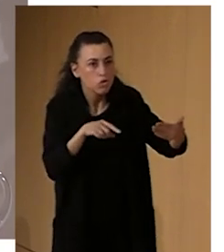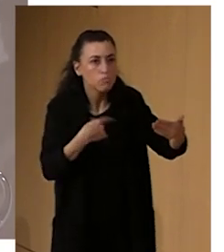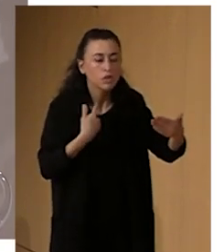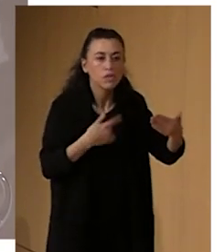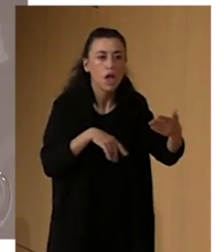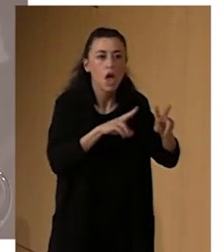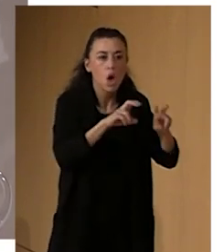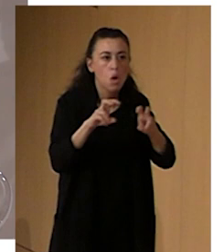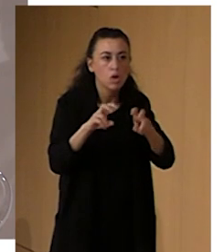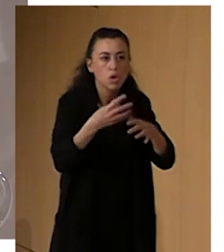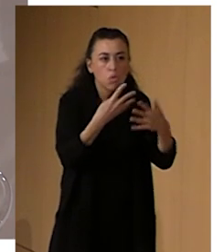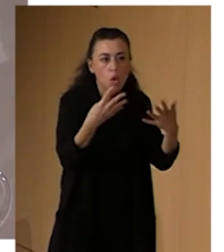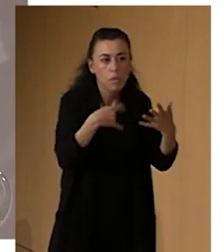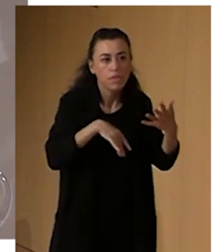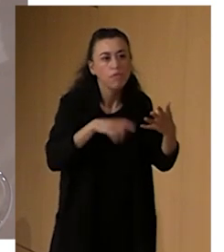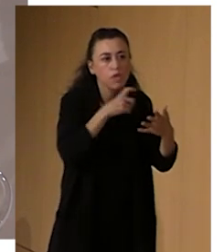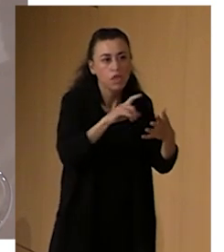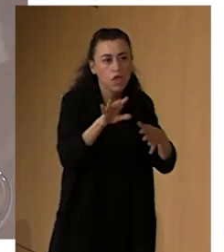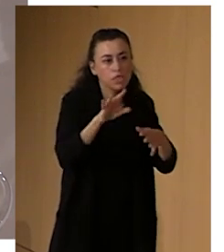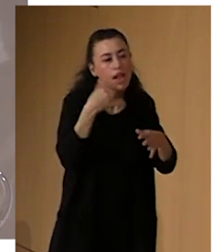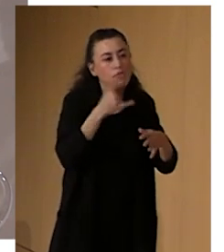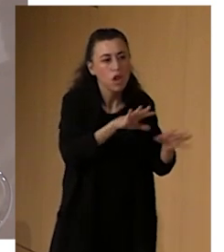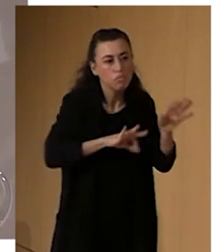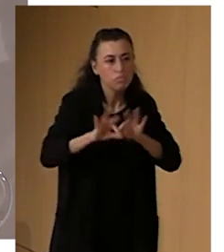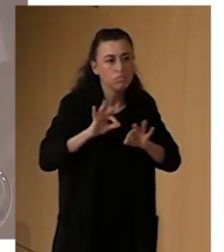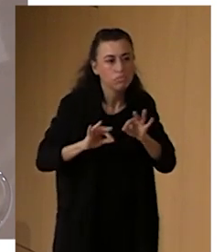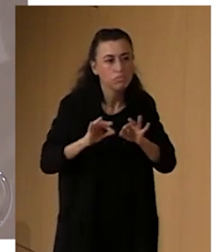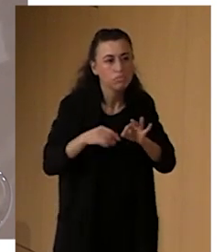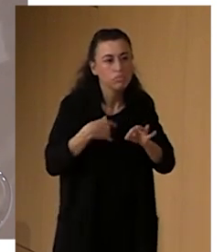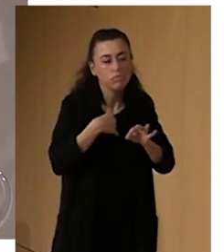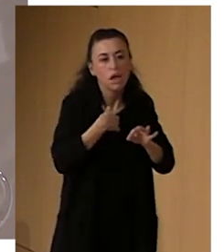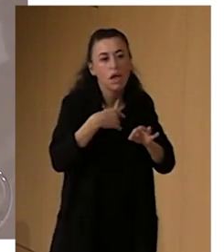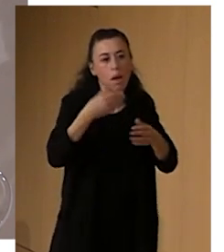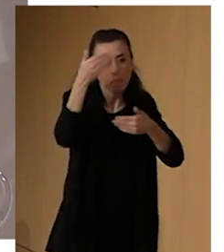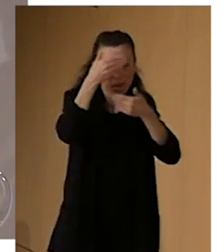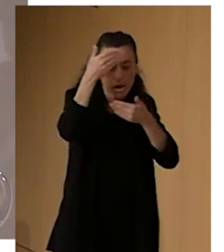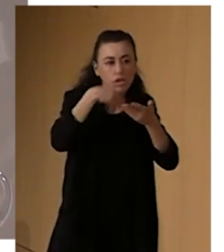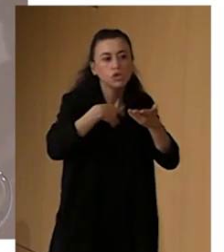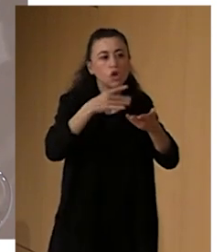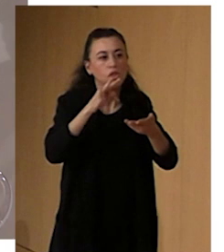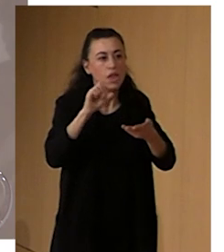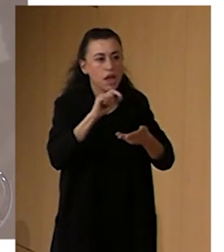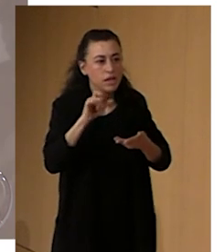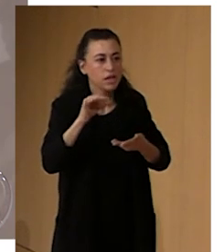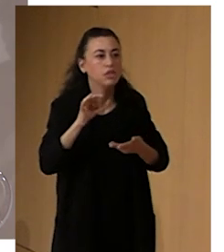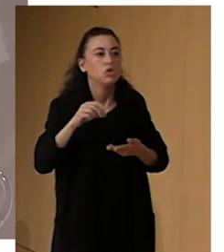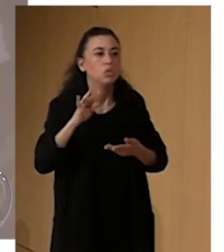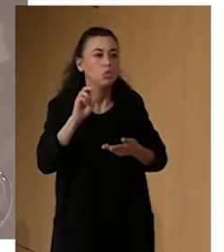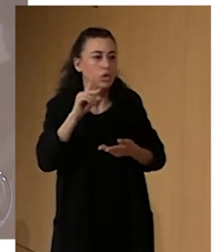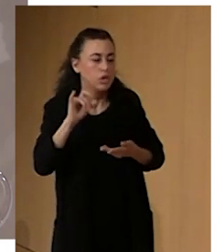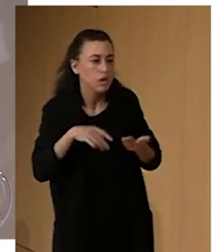tapies chillida Picasso y estuvimos trabajando 6 meses con un grupo de